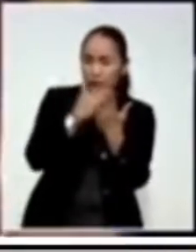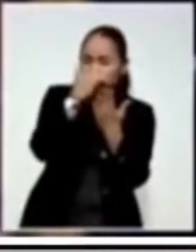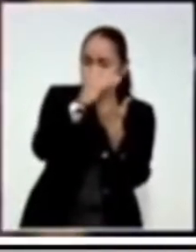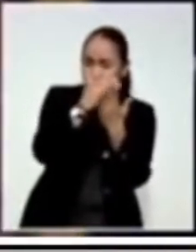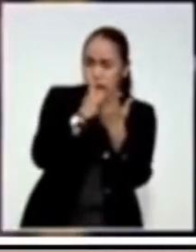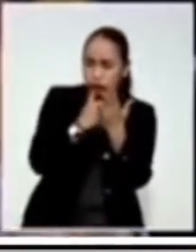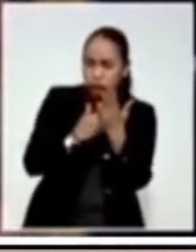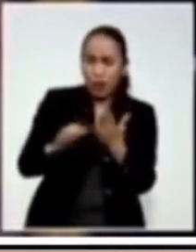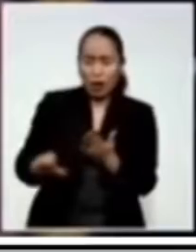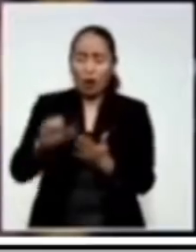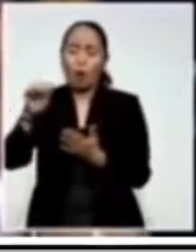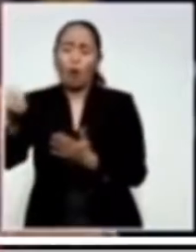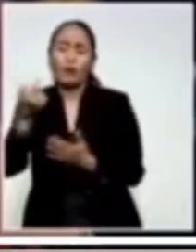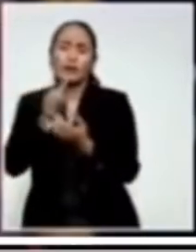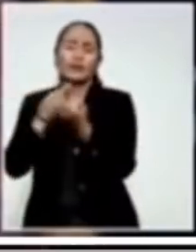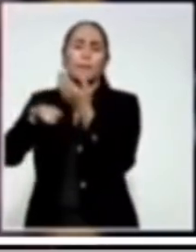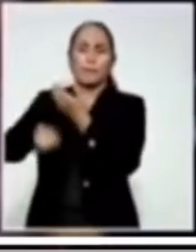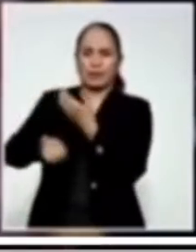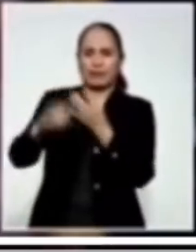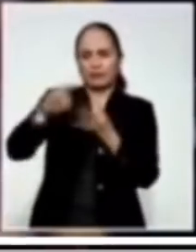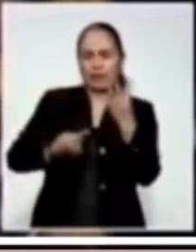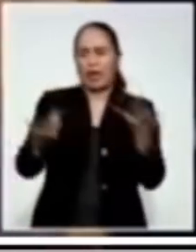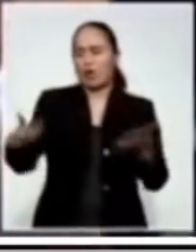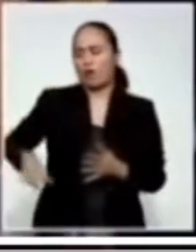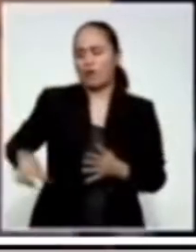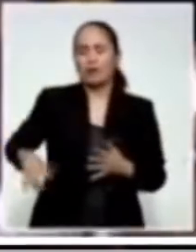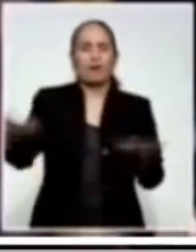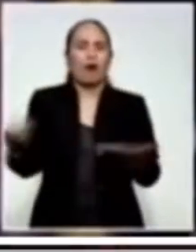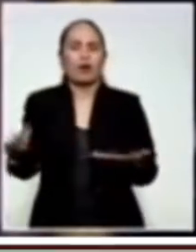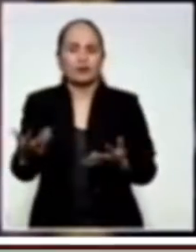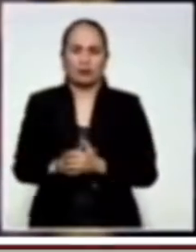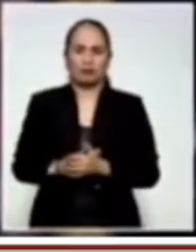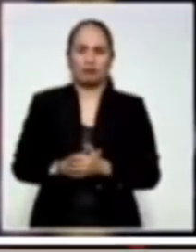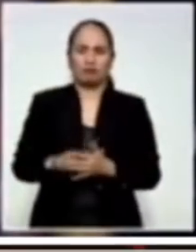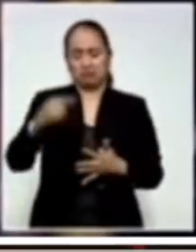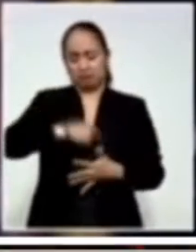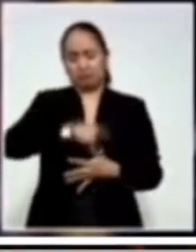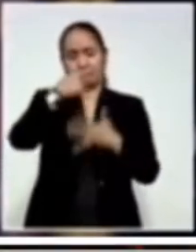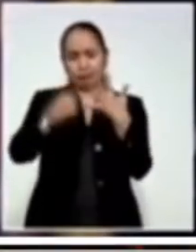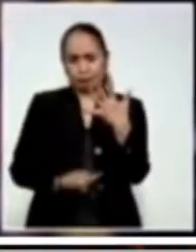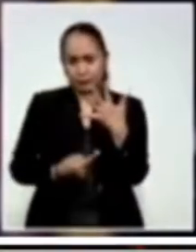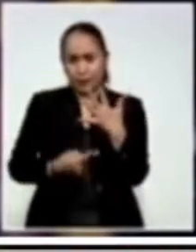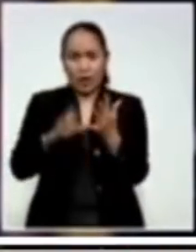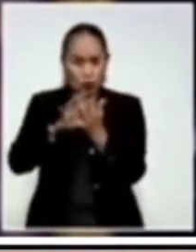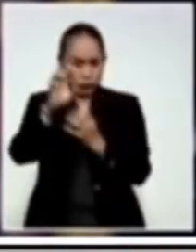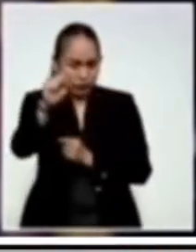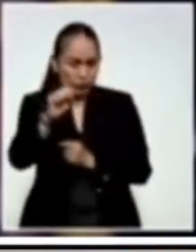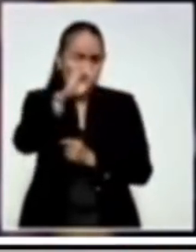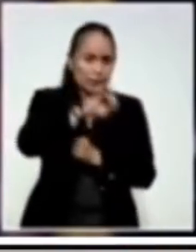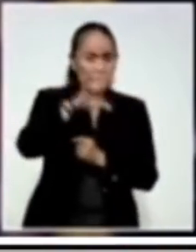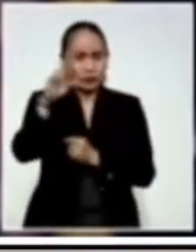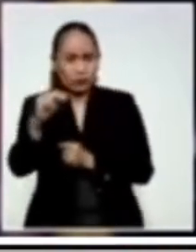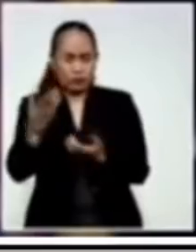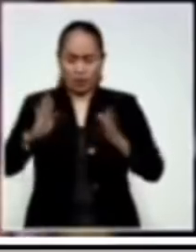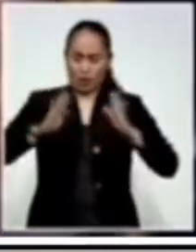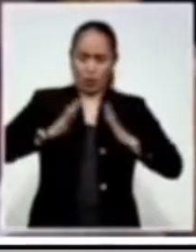y otros recursos que se han presentado en contra de acciones del gobierno. No sabemos todavía si es constitucional o no la participación del